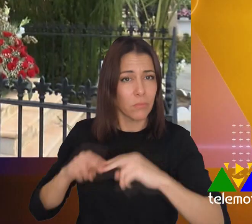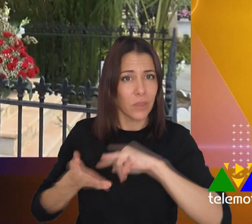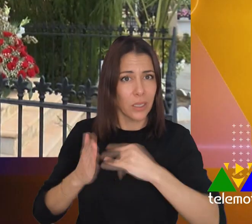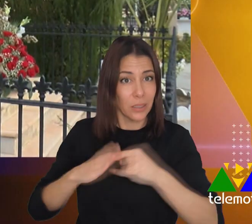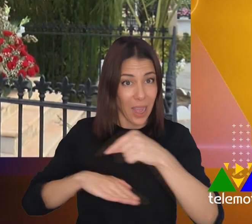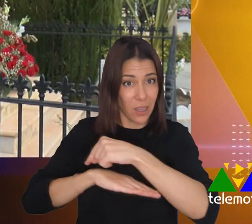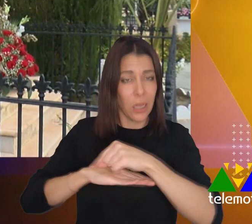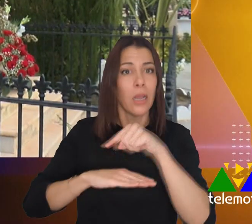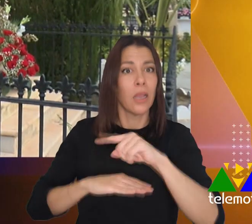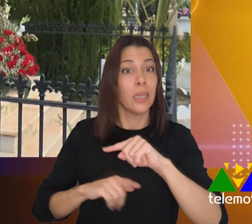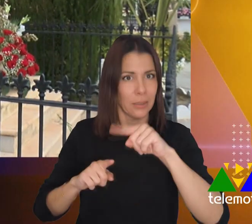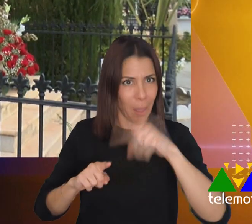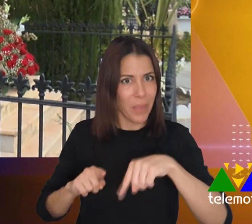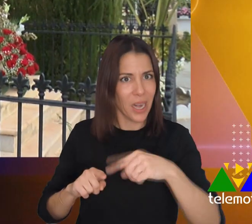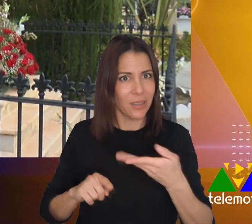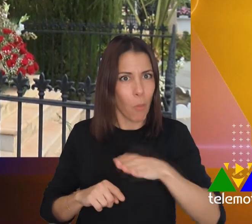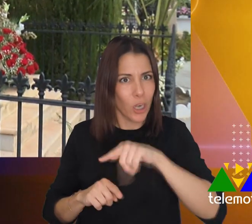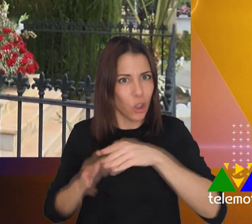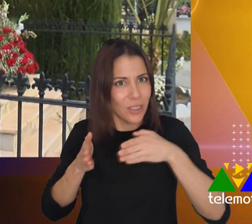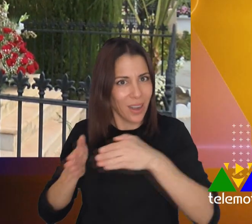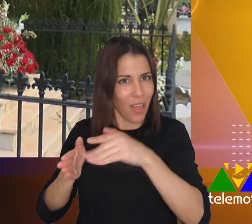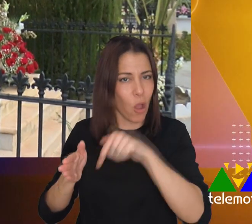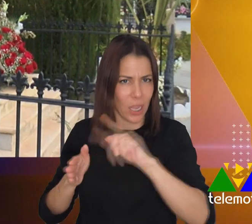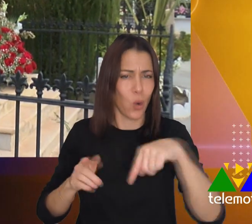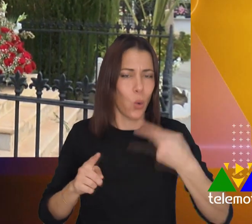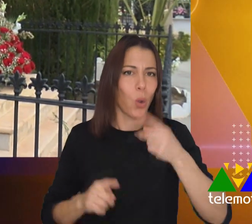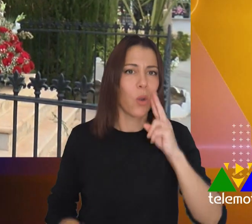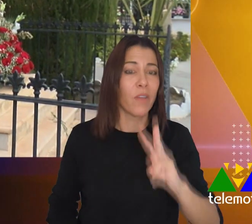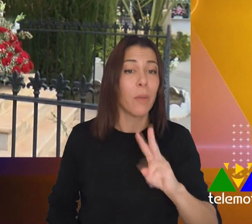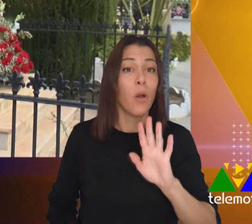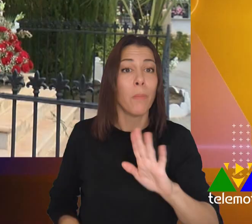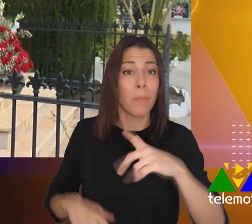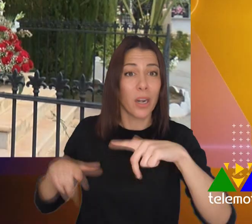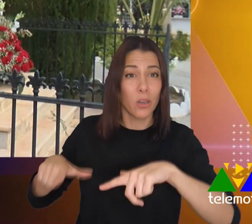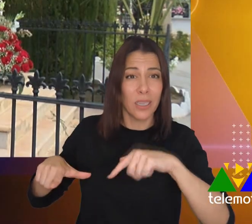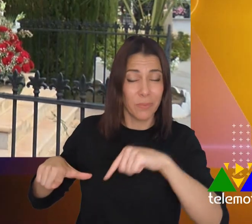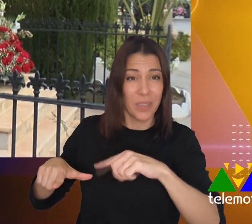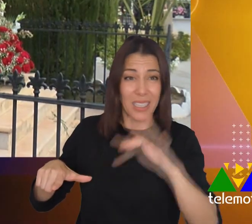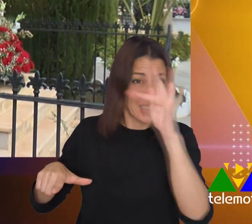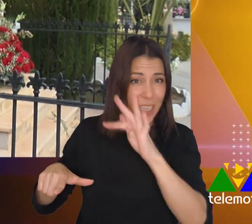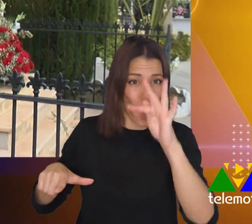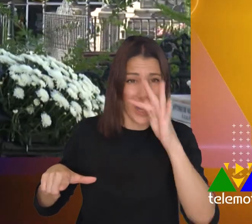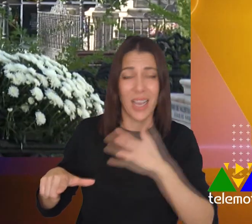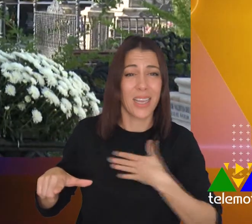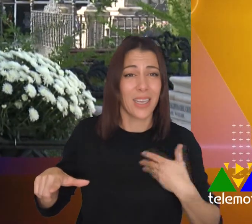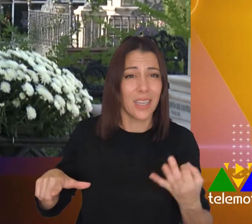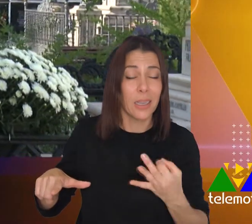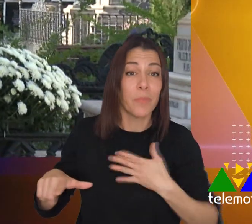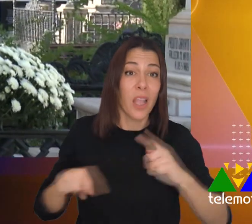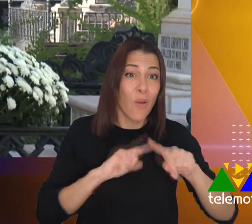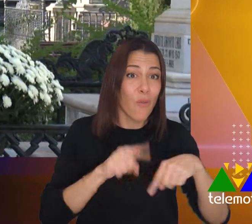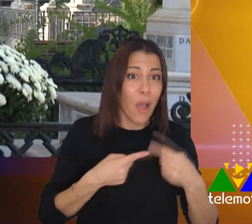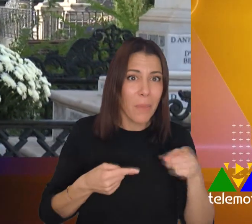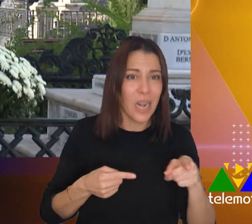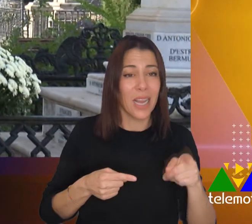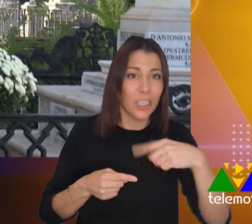aquí, ahora la veremos. Y bueno, pues este patio en teoría se pretendía que las grandes familias de Motril de aquella época pues